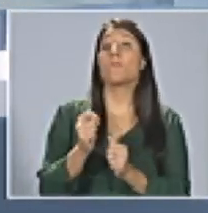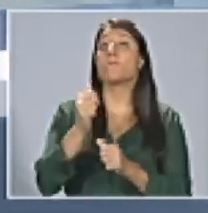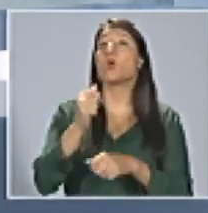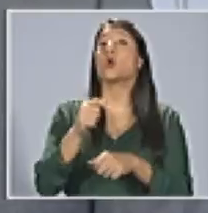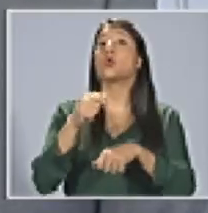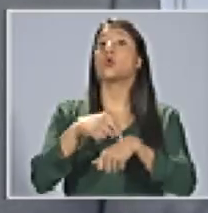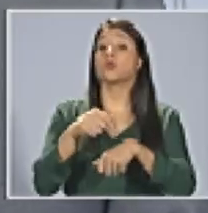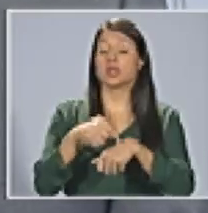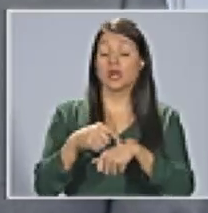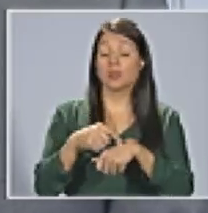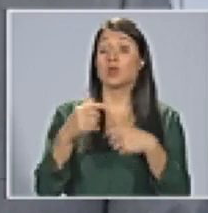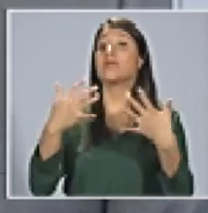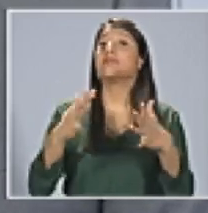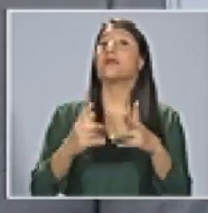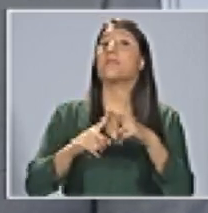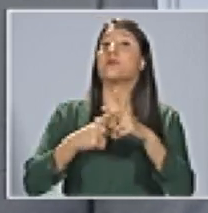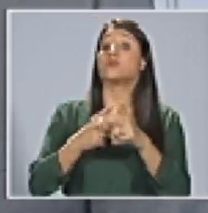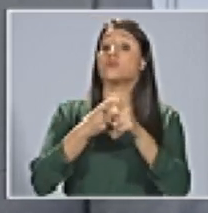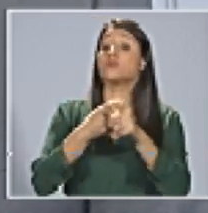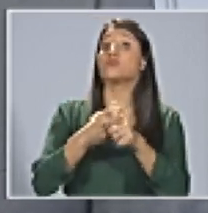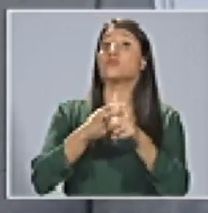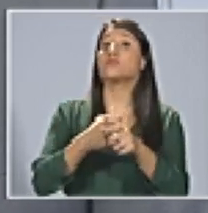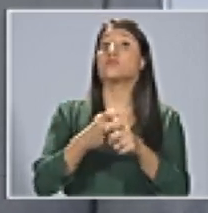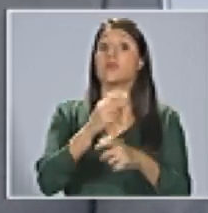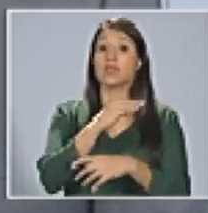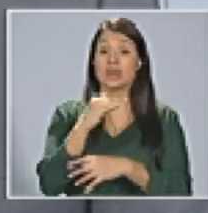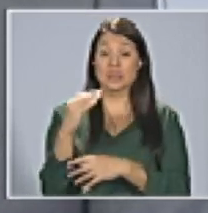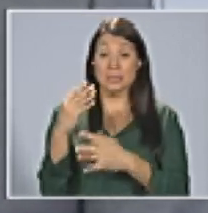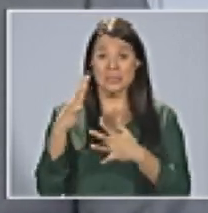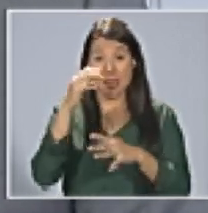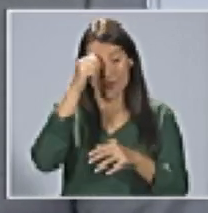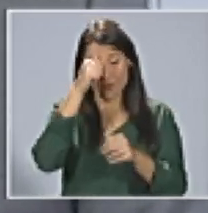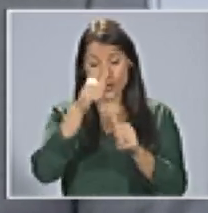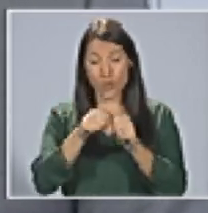de estar al frente, y que